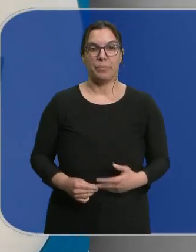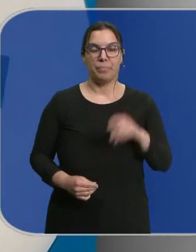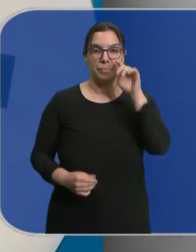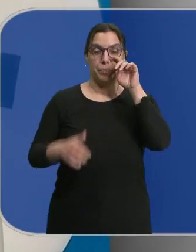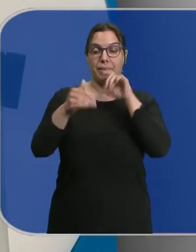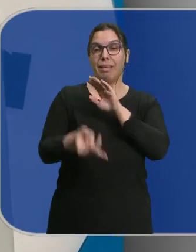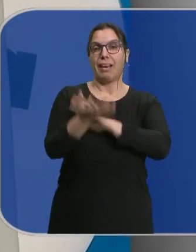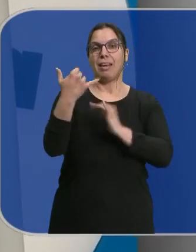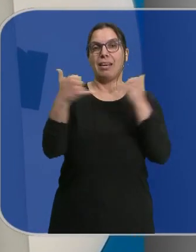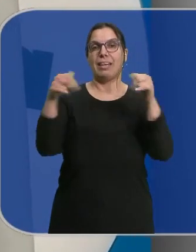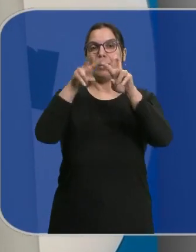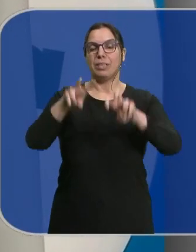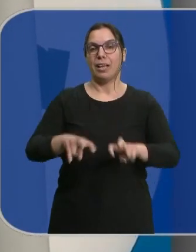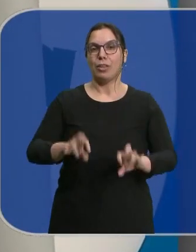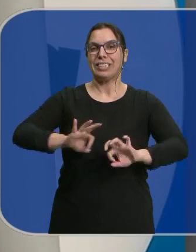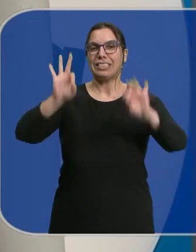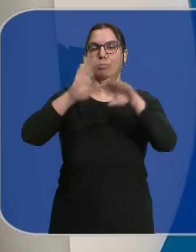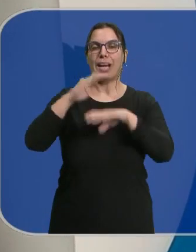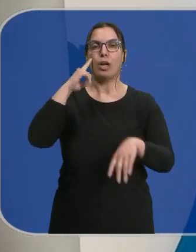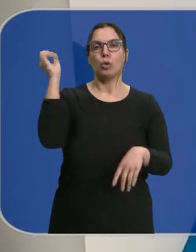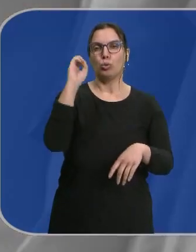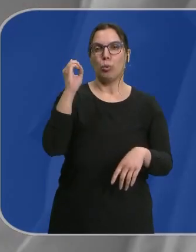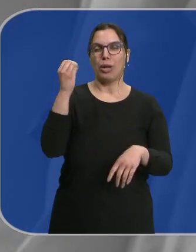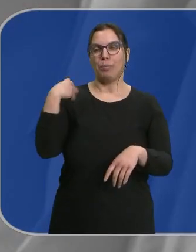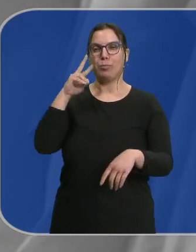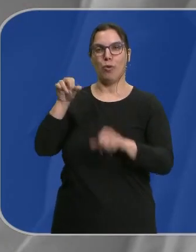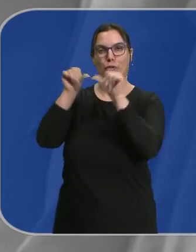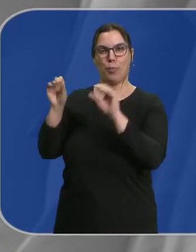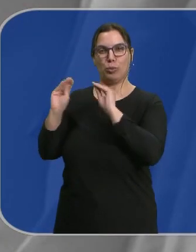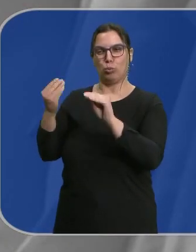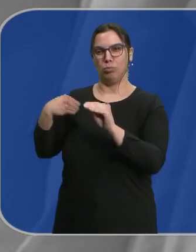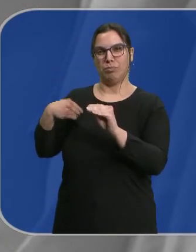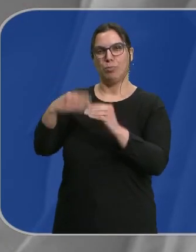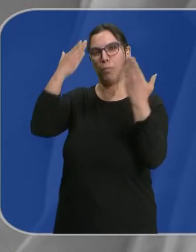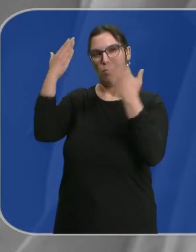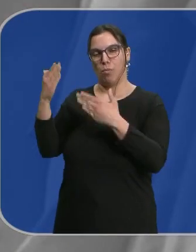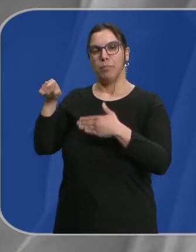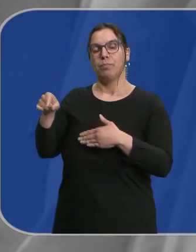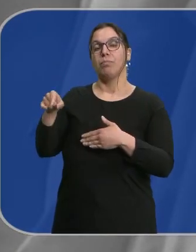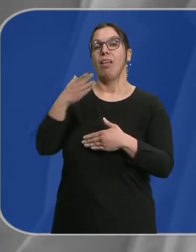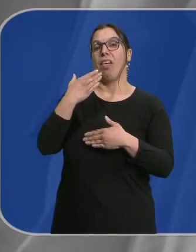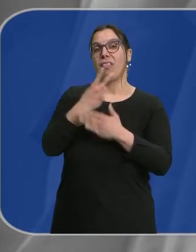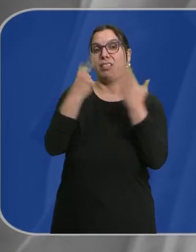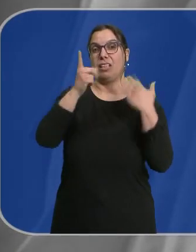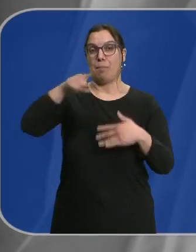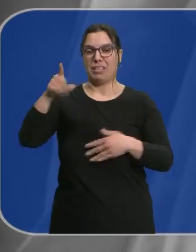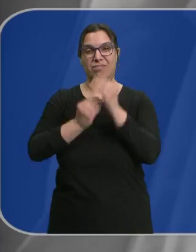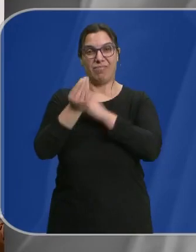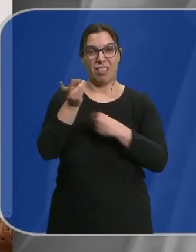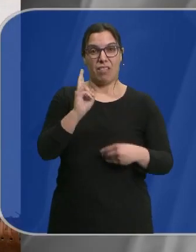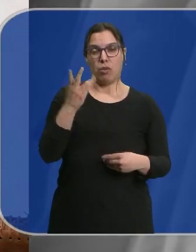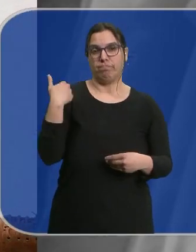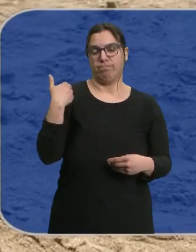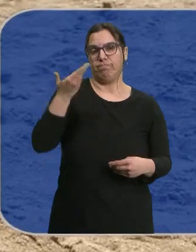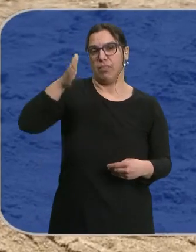Se va a crear una línea de investigación para los tumores rhabdoides en memoria de Manuel, el pequeño de 17 meses y natural de Valladolid,